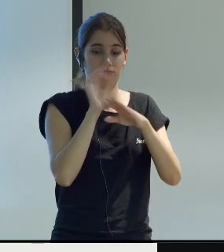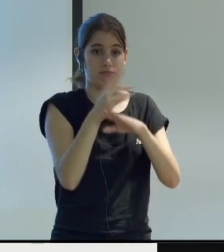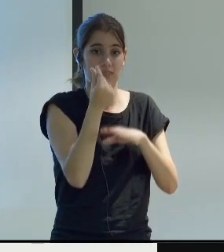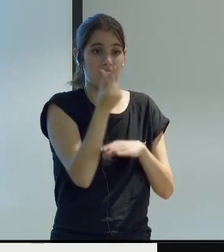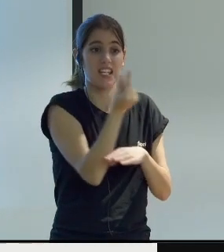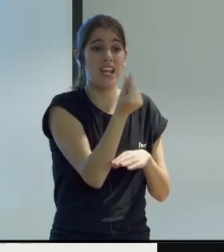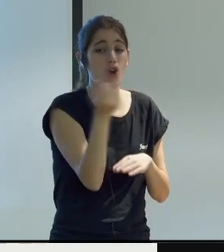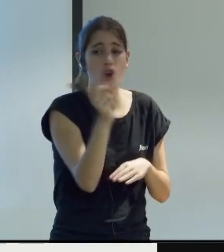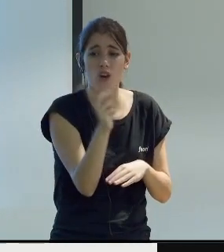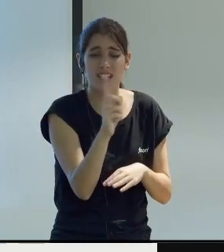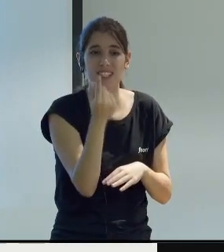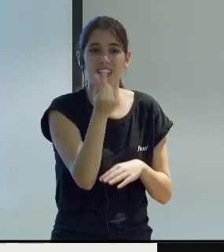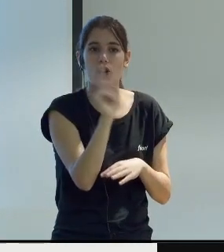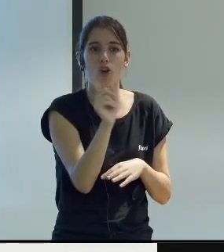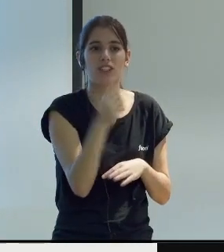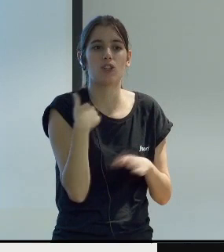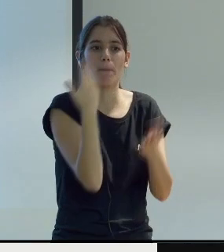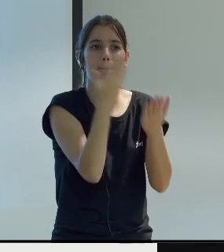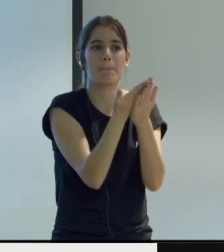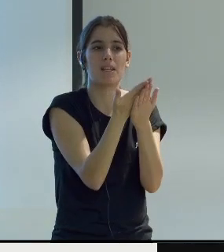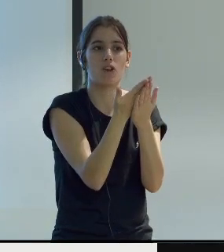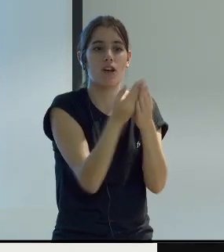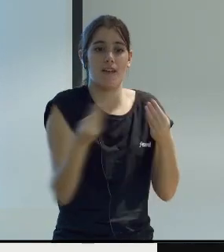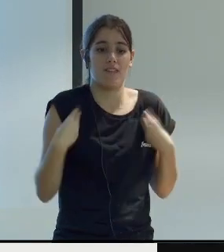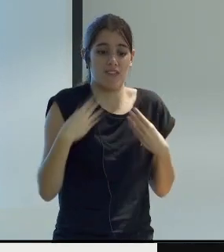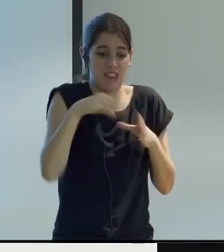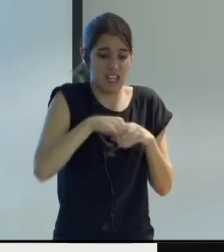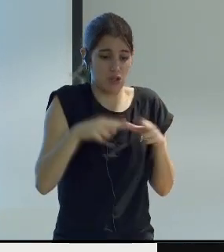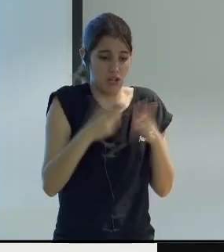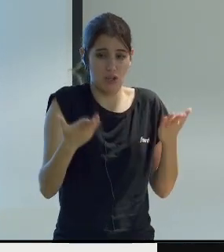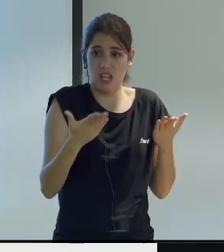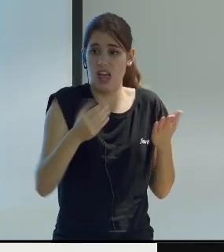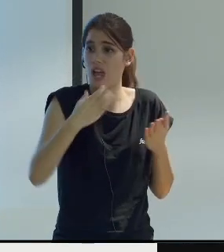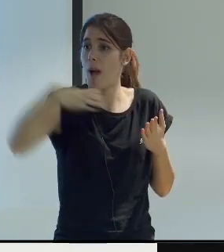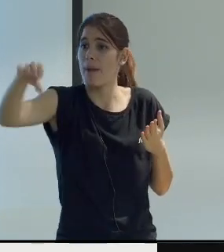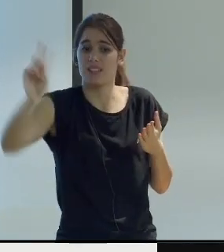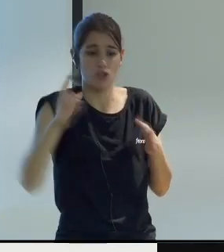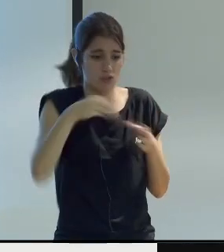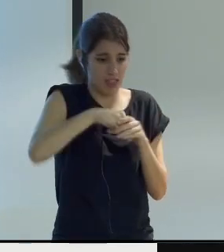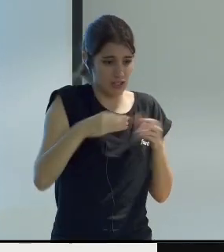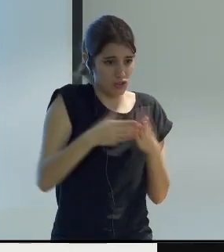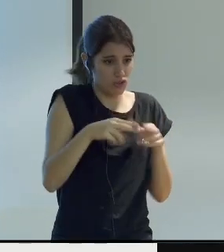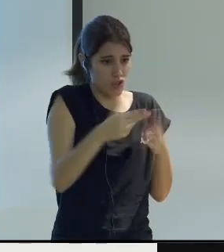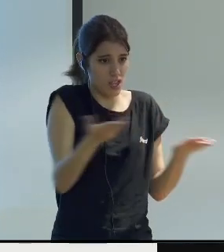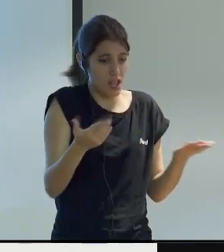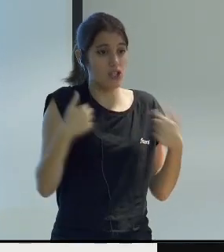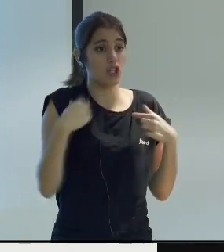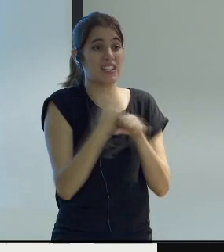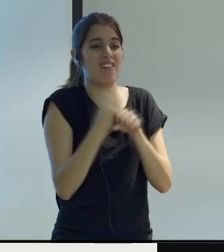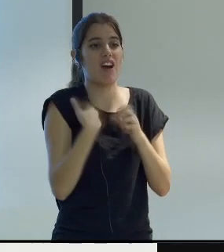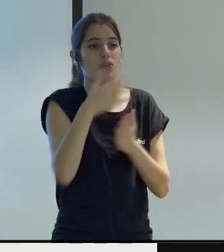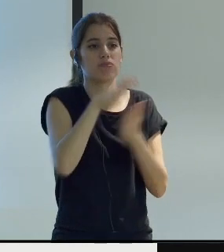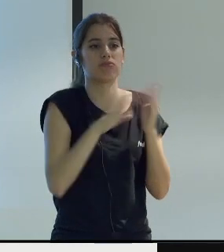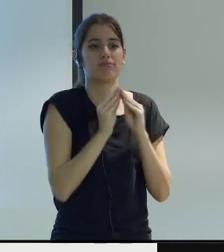dinero, sino que simplemente estamos pidiendo vivir dentro de la sociedad. Estamos trabajando actualmente en la redacción de